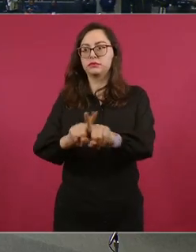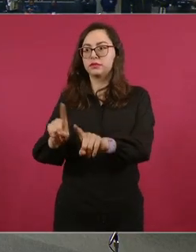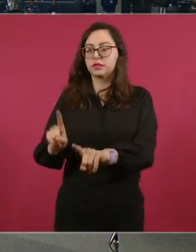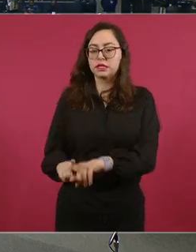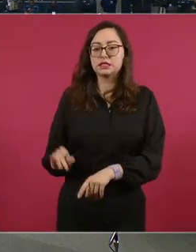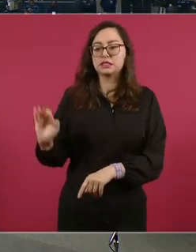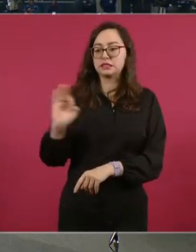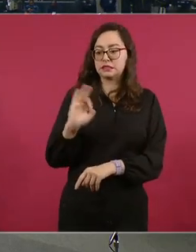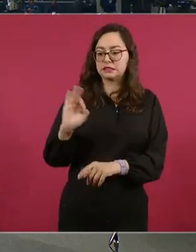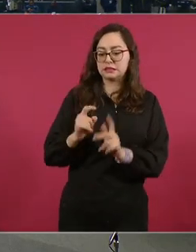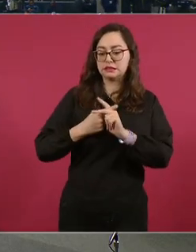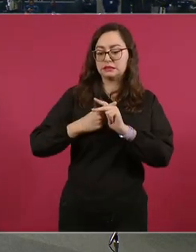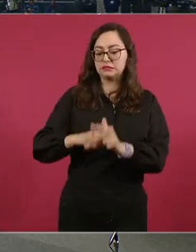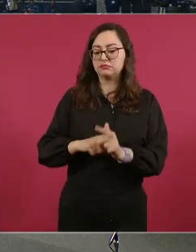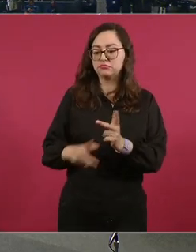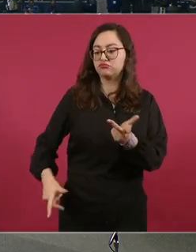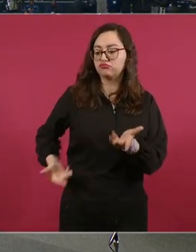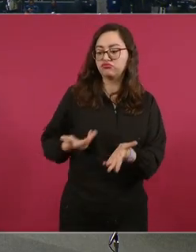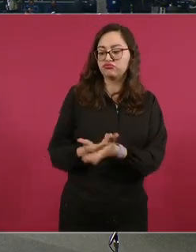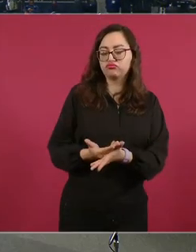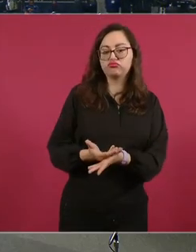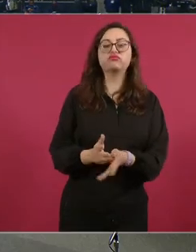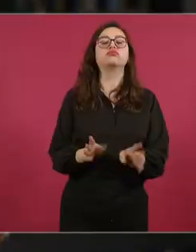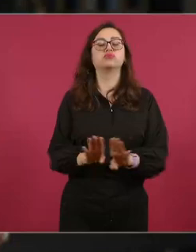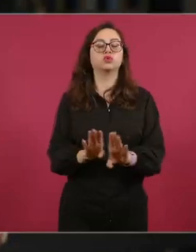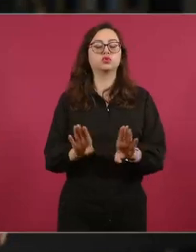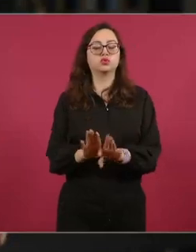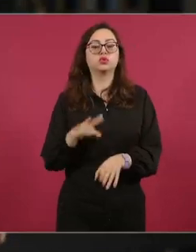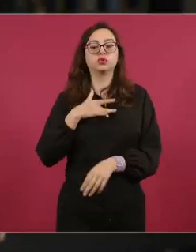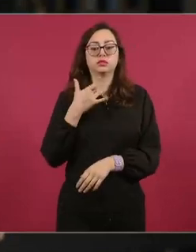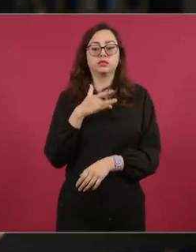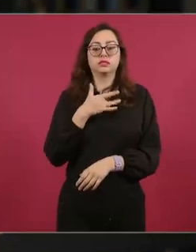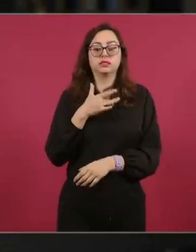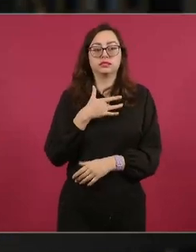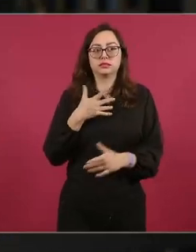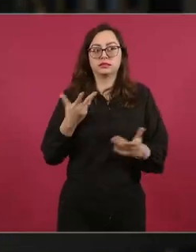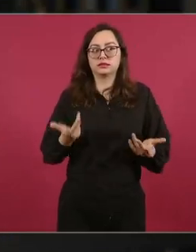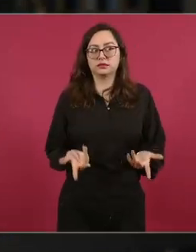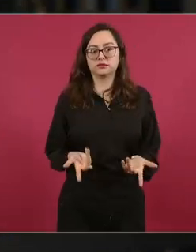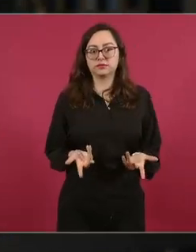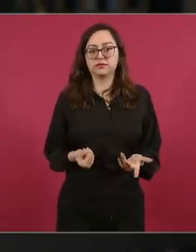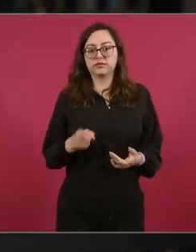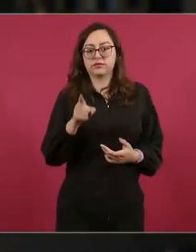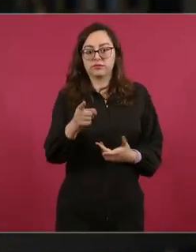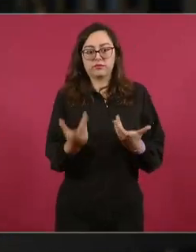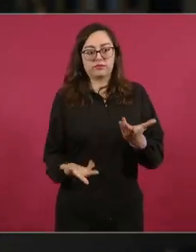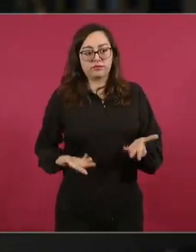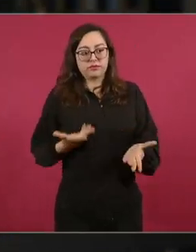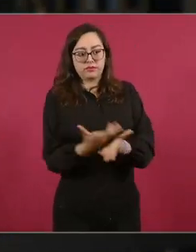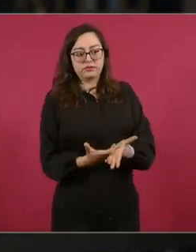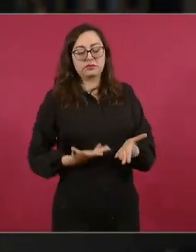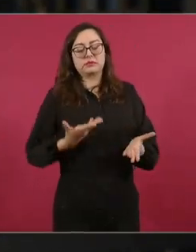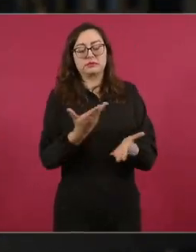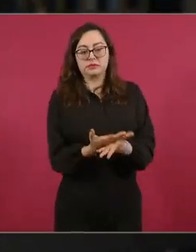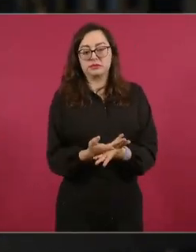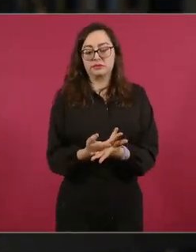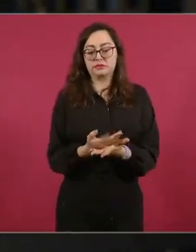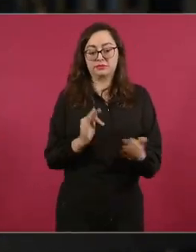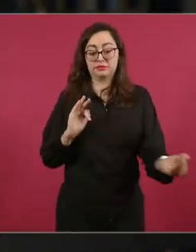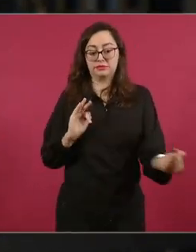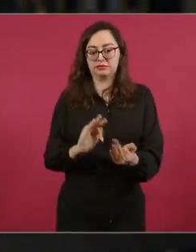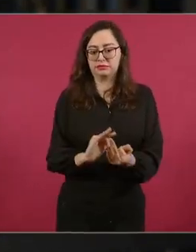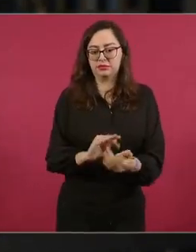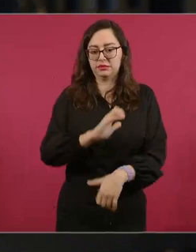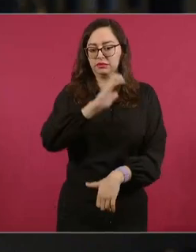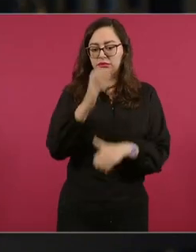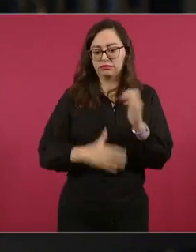campañas en los próximos días. Yo quiero preguntarle cuál es la implicación política que se tiene de esta presentación a casi dejar la